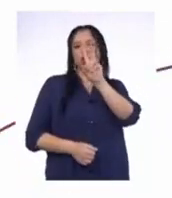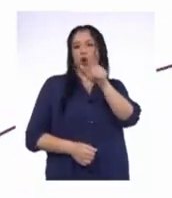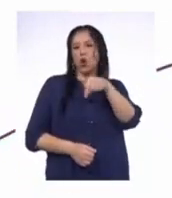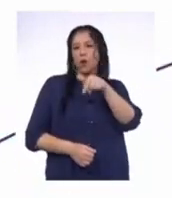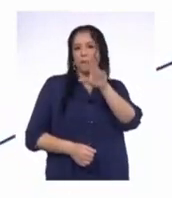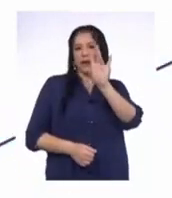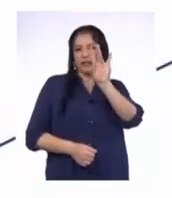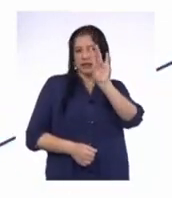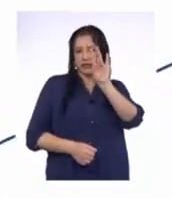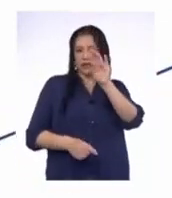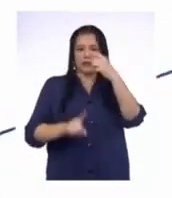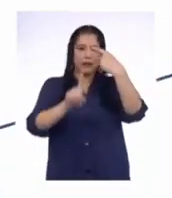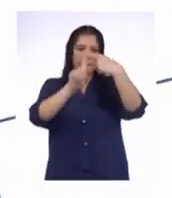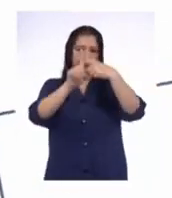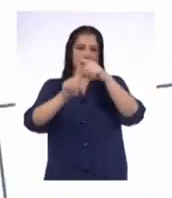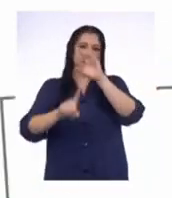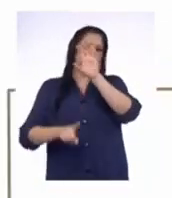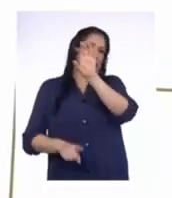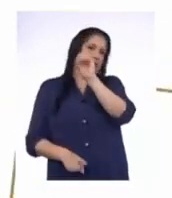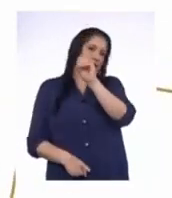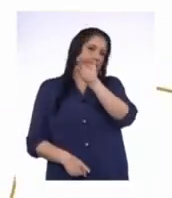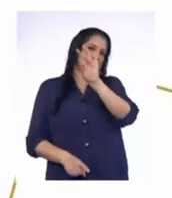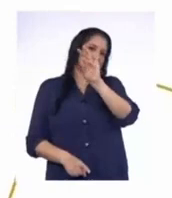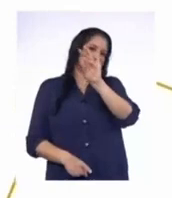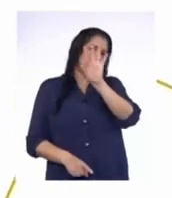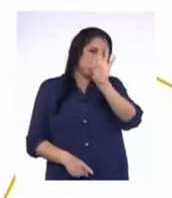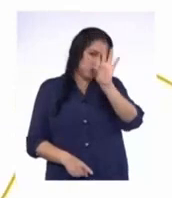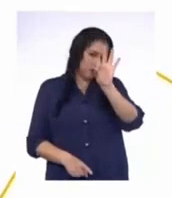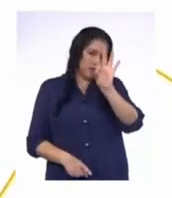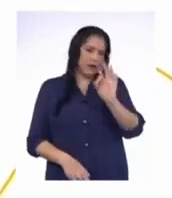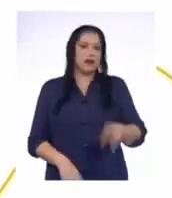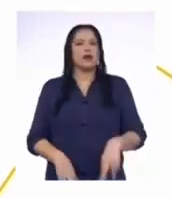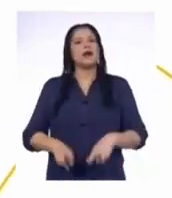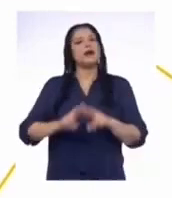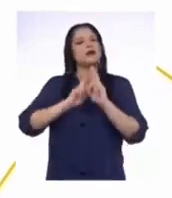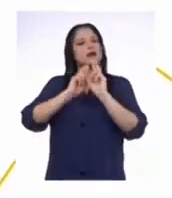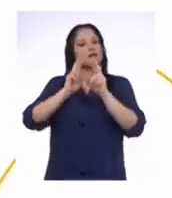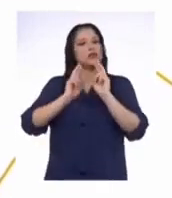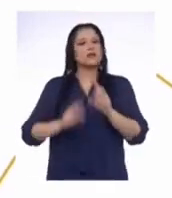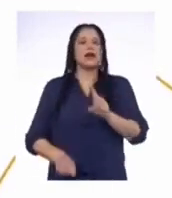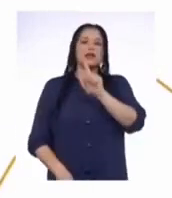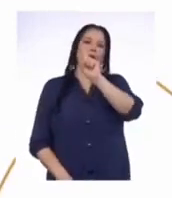902,7 más 679. Obteniendo